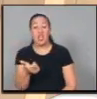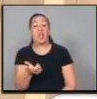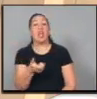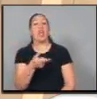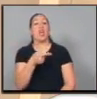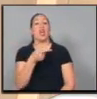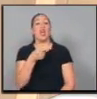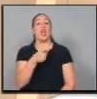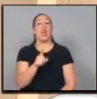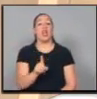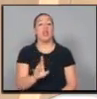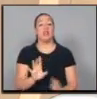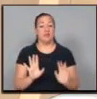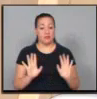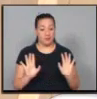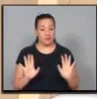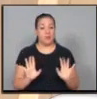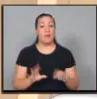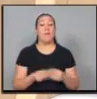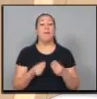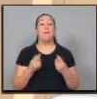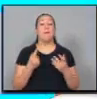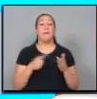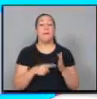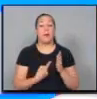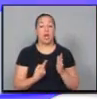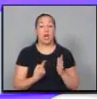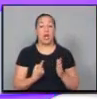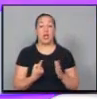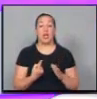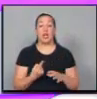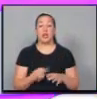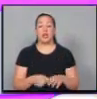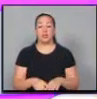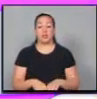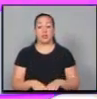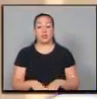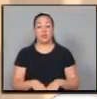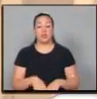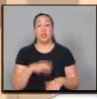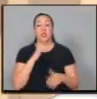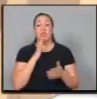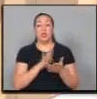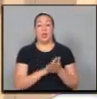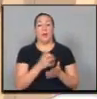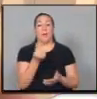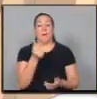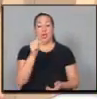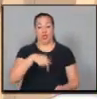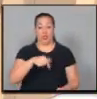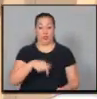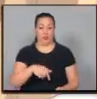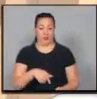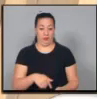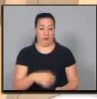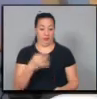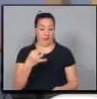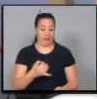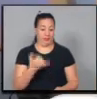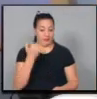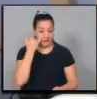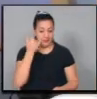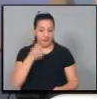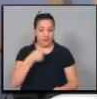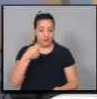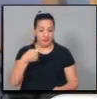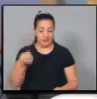comprometieron. Después que lo hagan es otra cosa, ¿no? Pero lo que se comprometieron. ¿Sobre el precio de hoy de lista? Sobre el precio de hoy de lista, o sea, financiado, ¿no? Porque hoy el